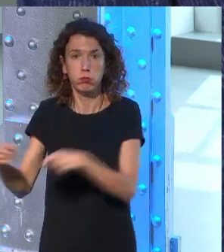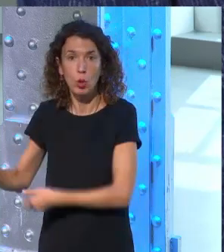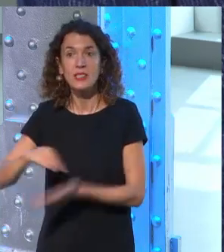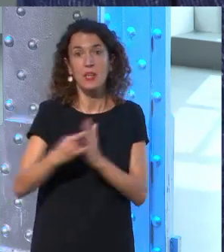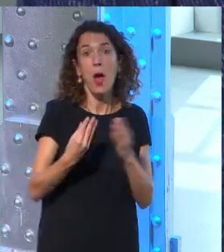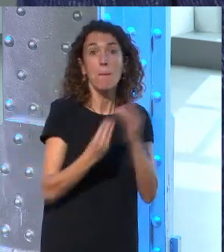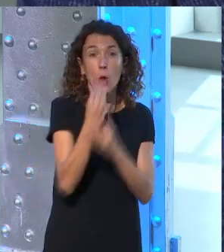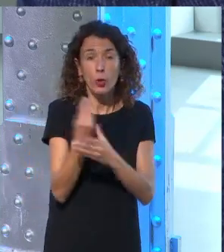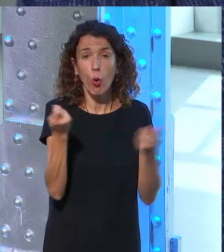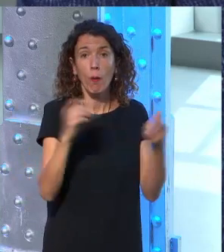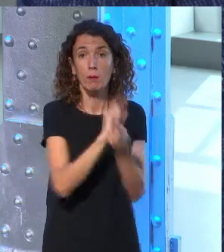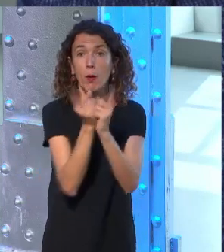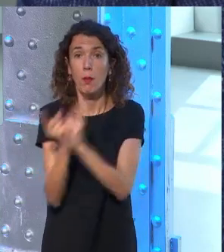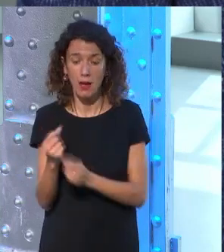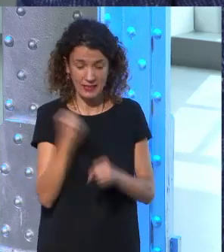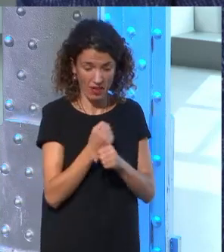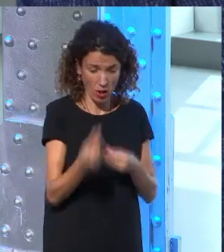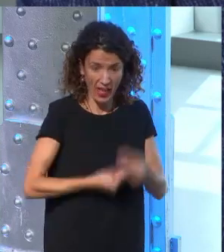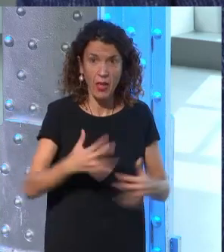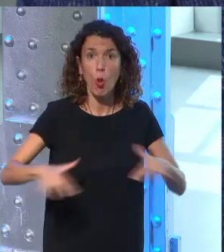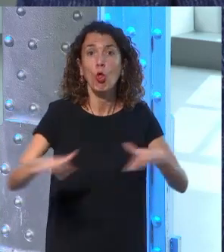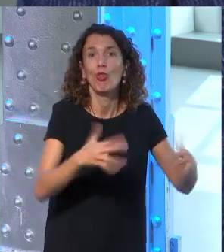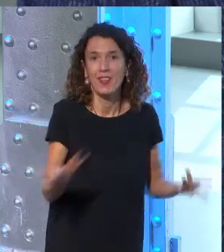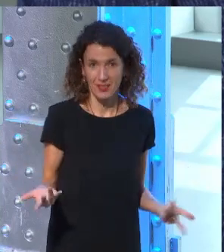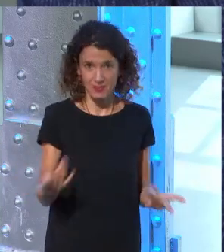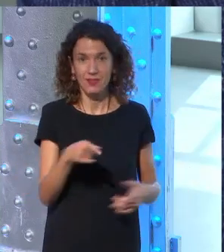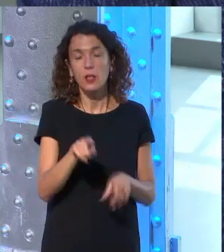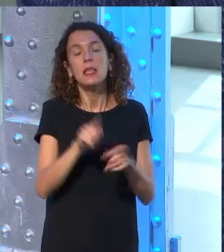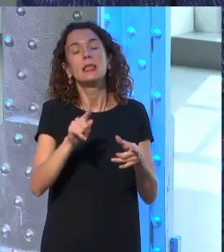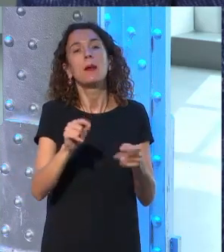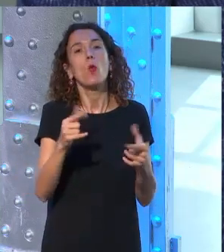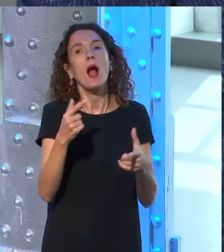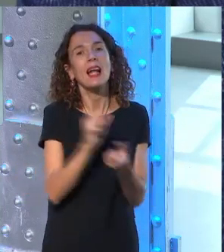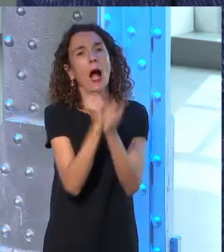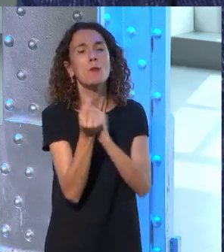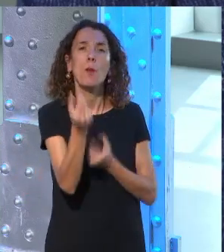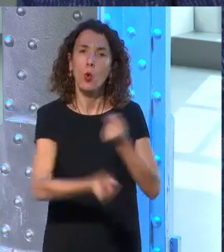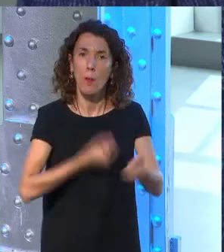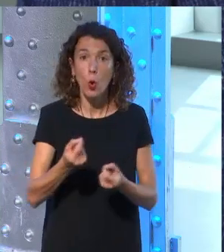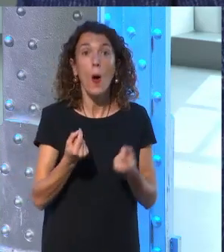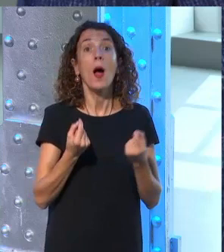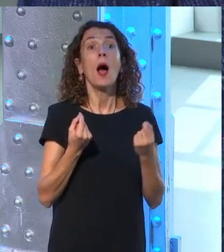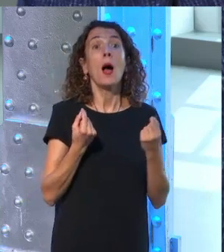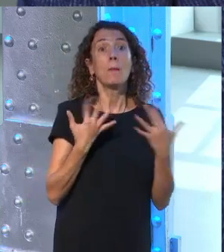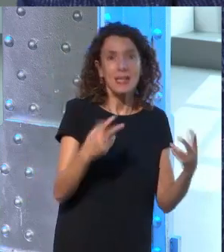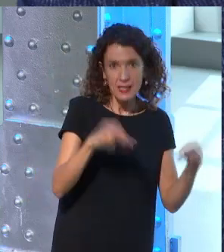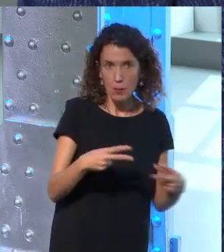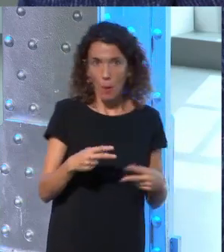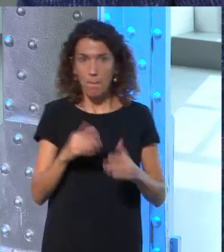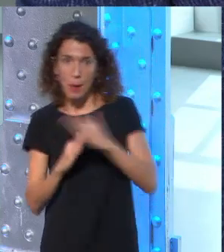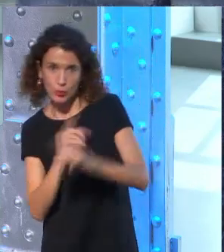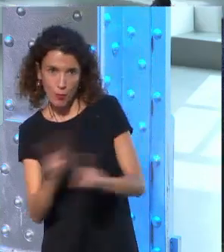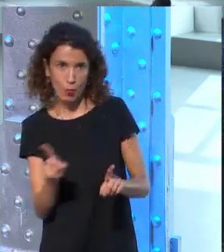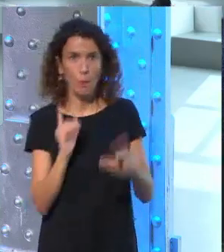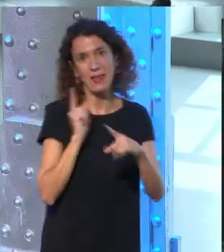de producción, ¿qué hacemos con nuestros trabajadores? Esto no es fácil, entonces tiene que ser una transición progresiva. Sin prisa, pero sin pausa, pero progresiva.